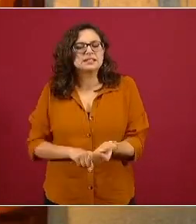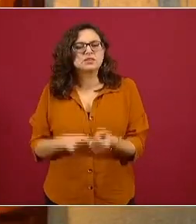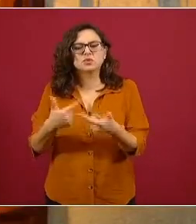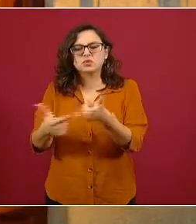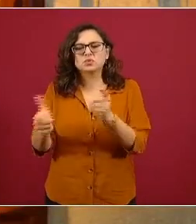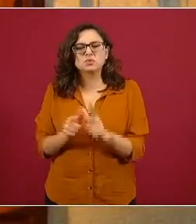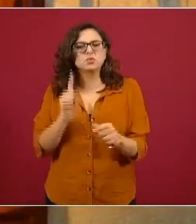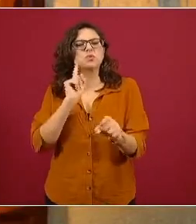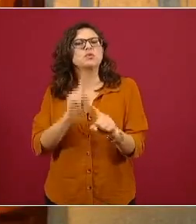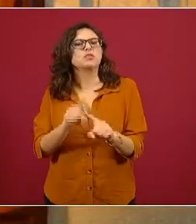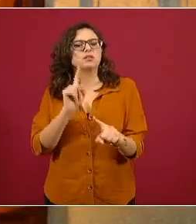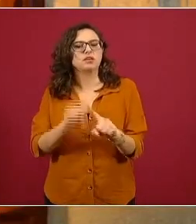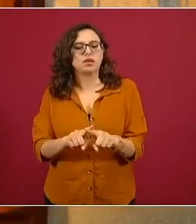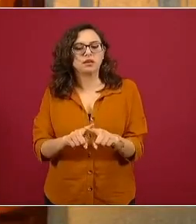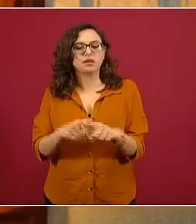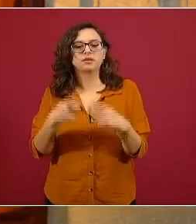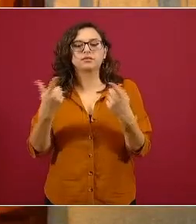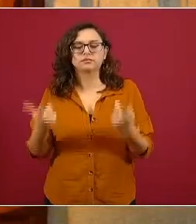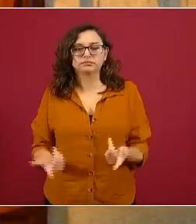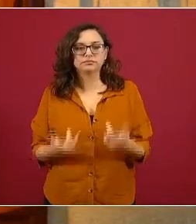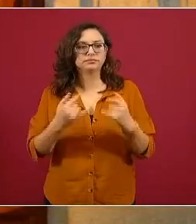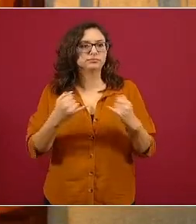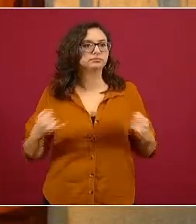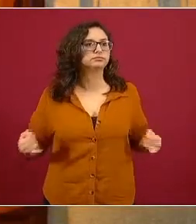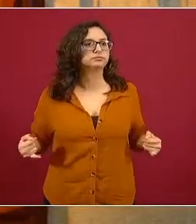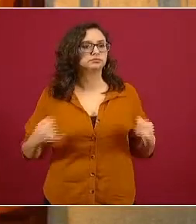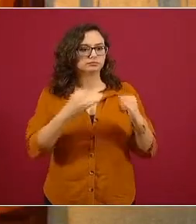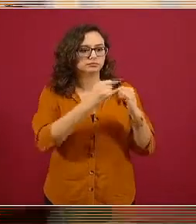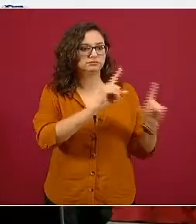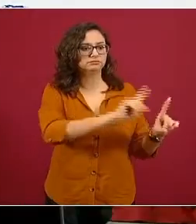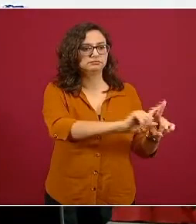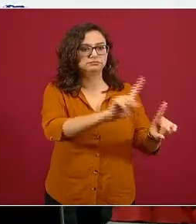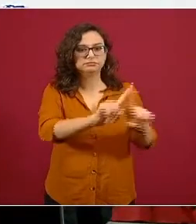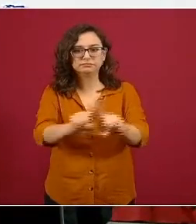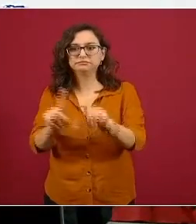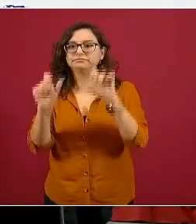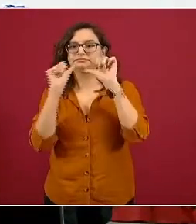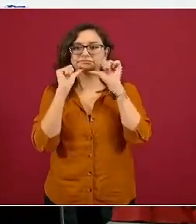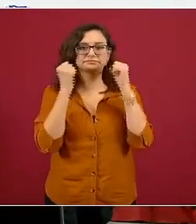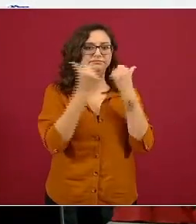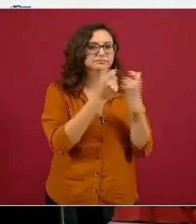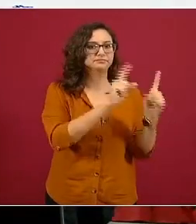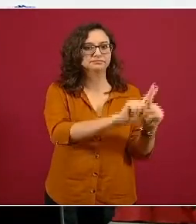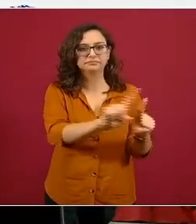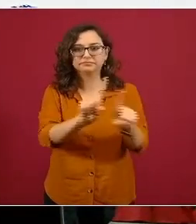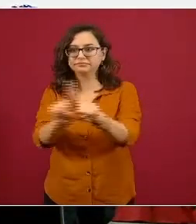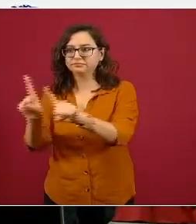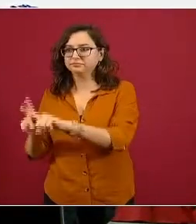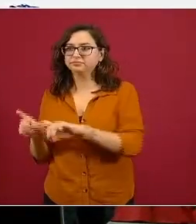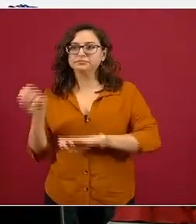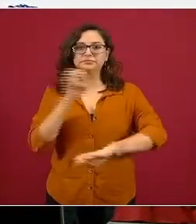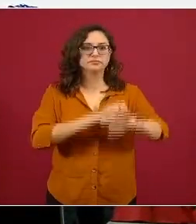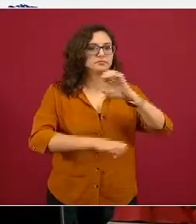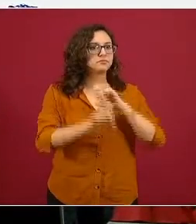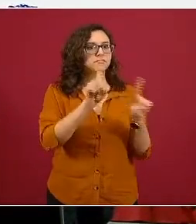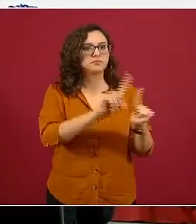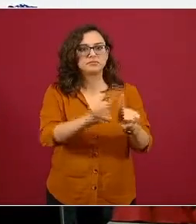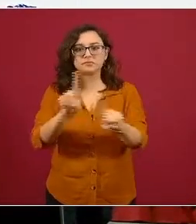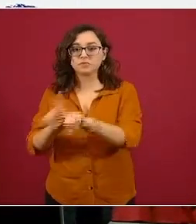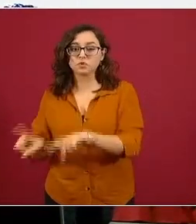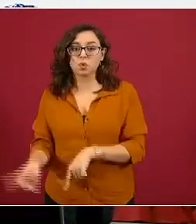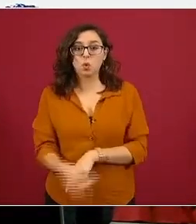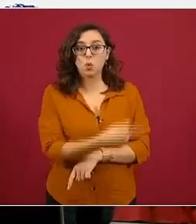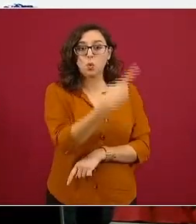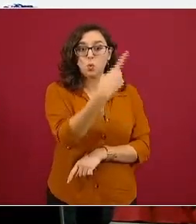representantes de cada una de las dependencias y de las asociaciones empresariales que